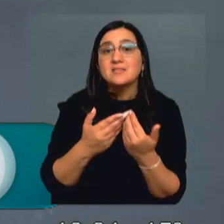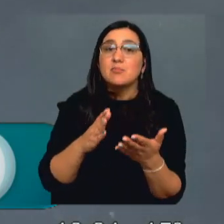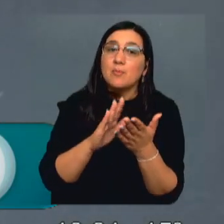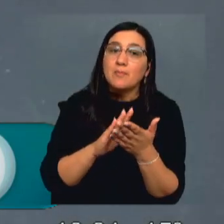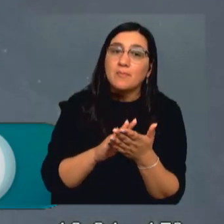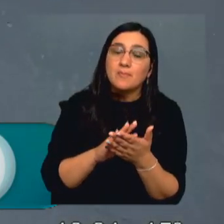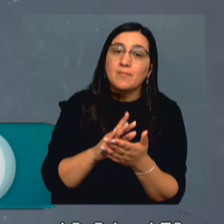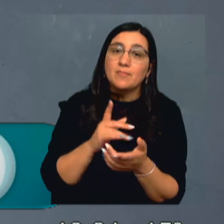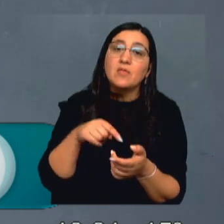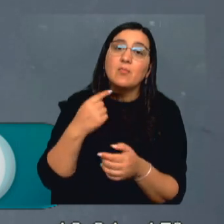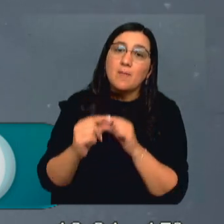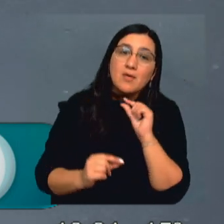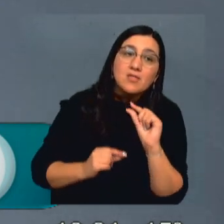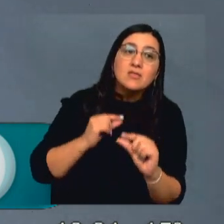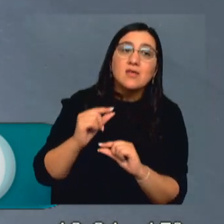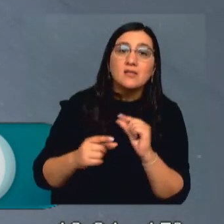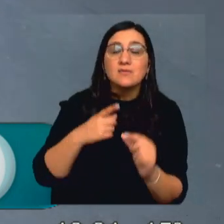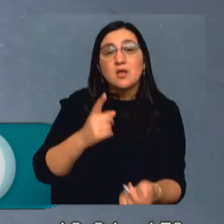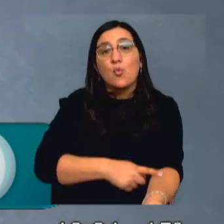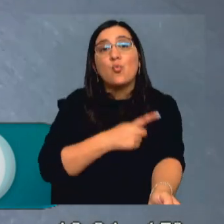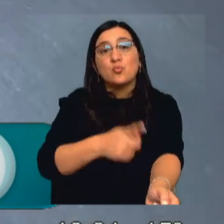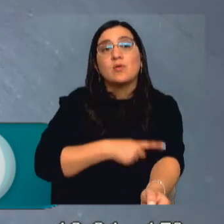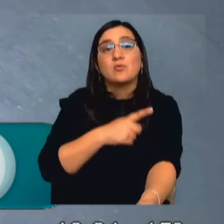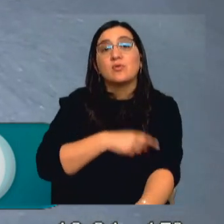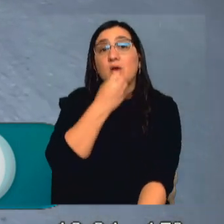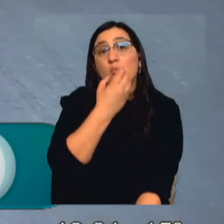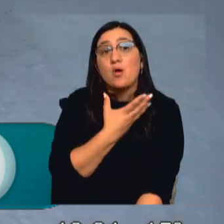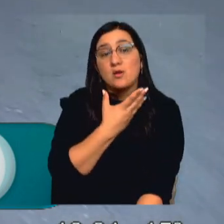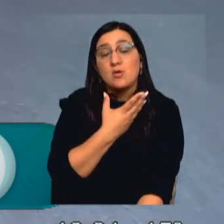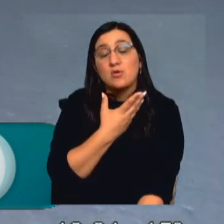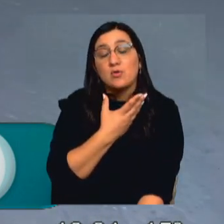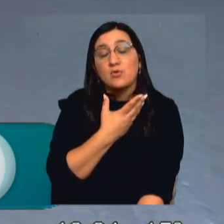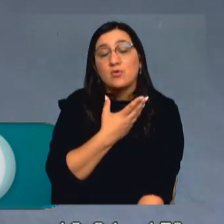empezar, después, a medida que vas agarrándole la mano a estar descalzo, está bueno incluso